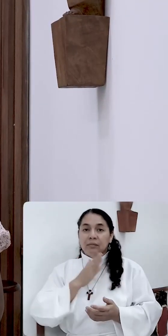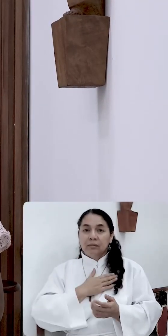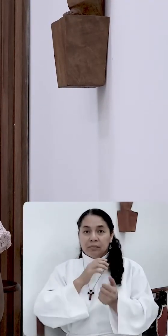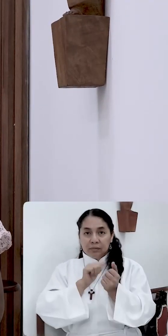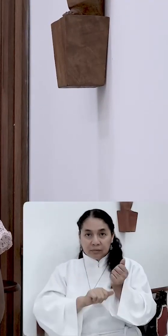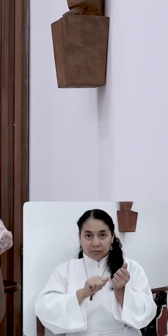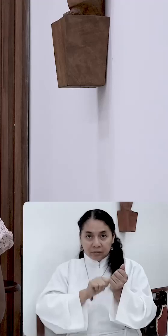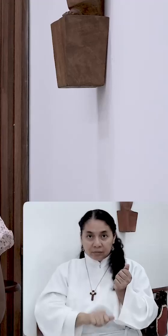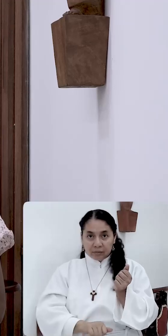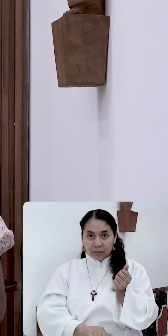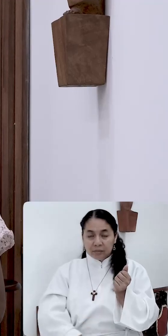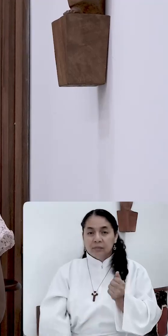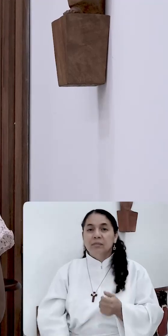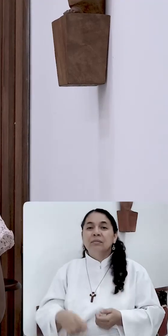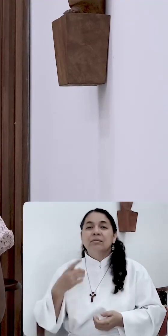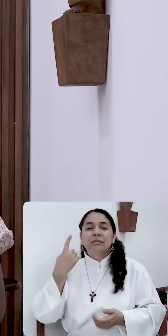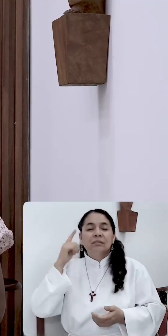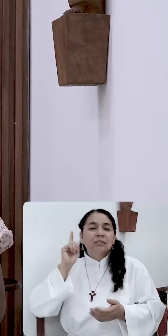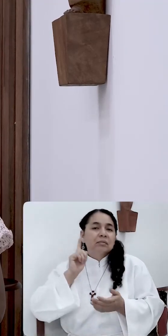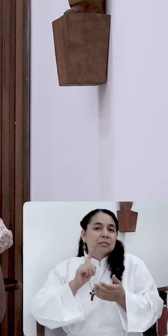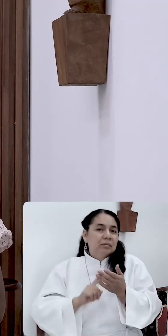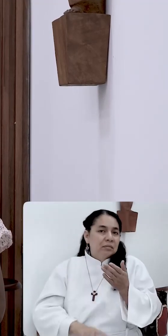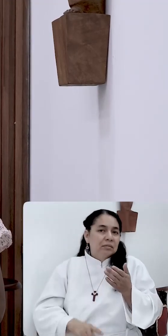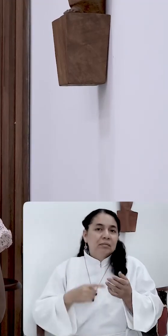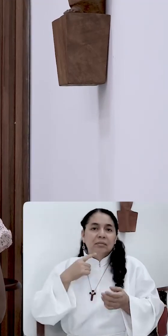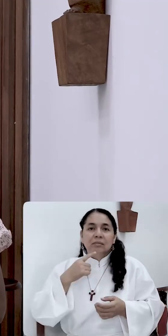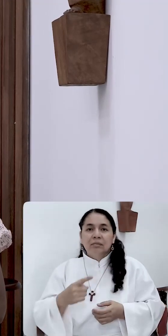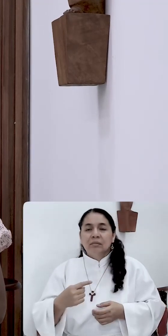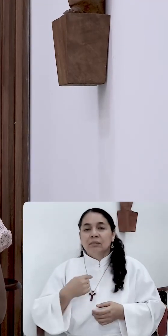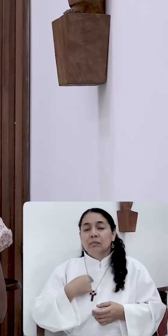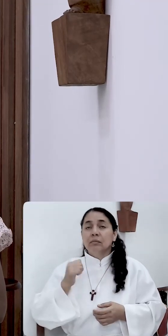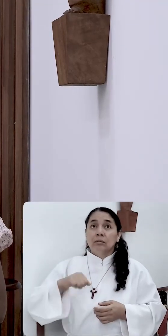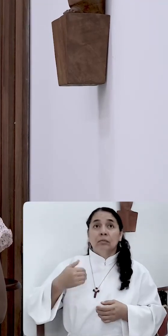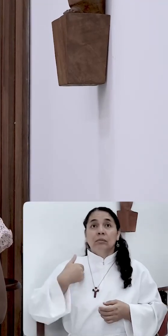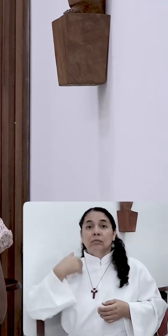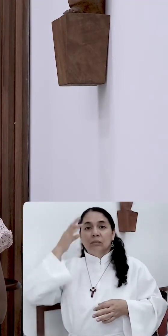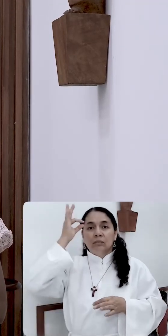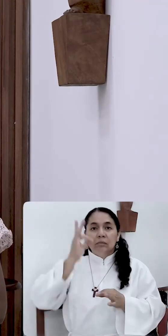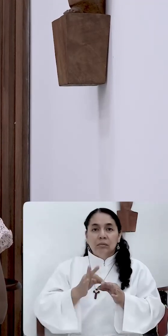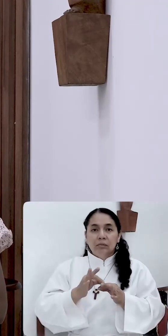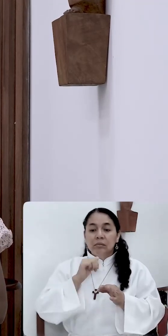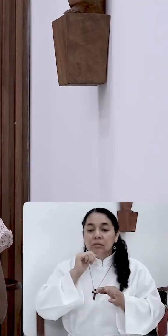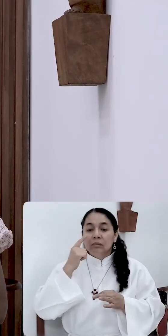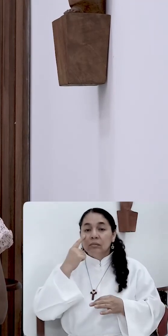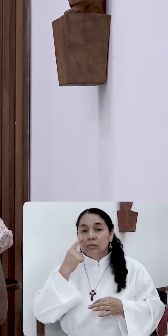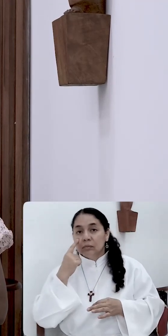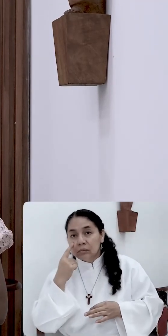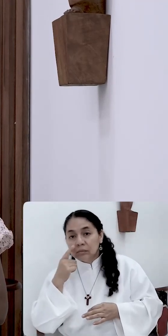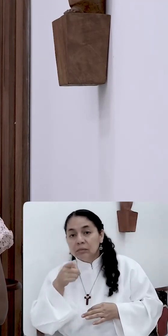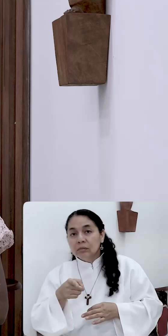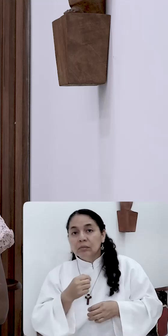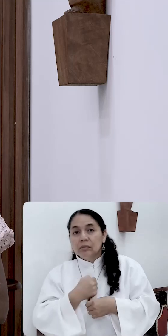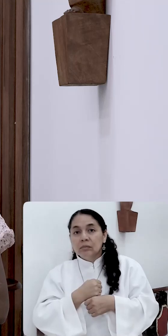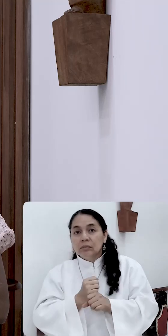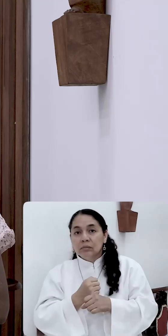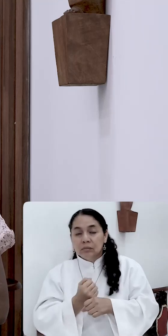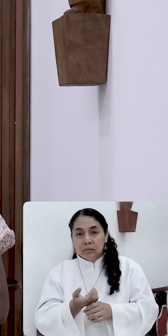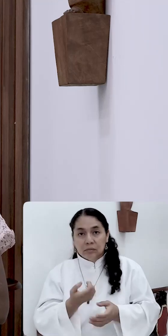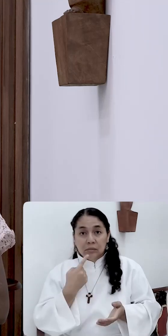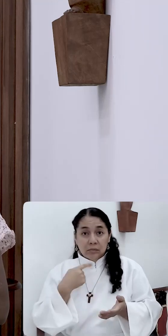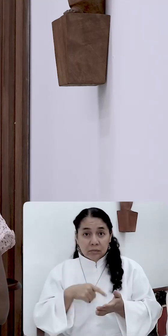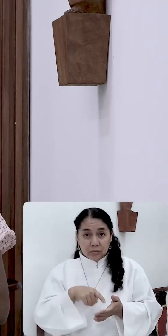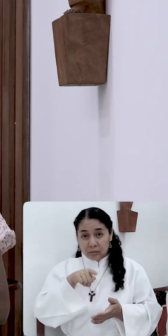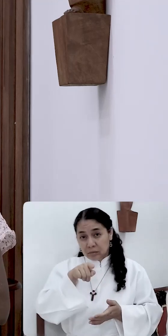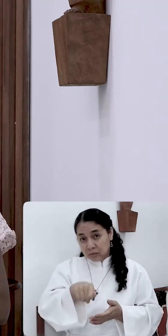Hermanos míos, ¿de qué le sirve a uno decir que tiene fe si no lo demuestra con obras?